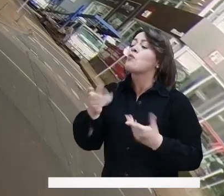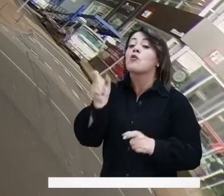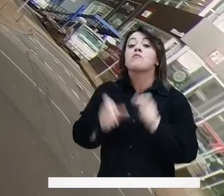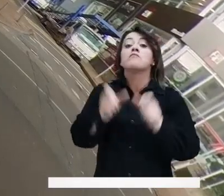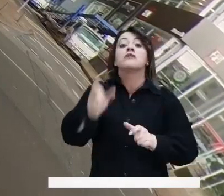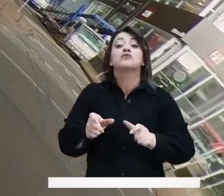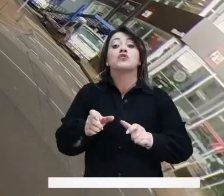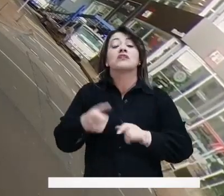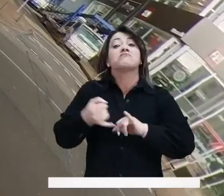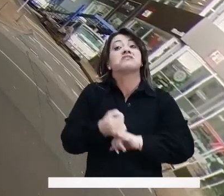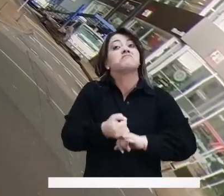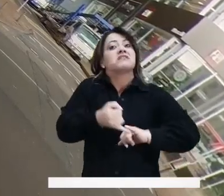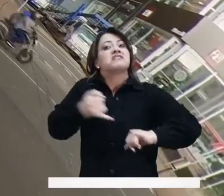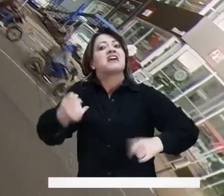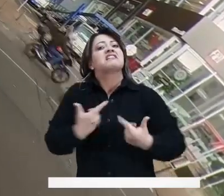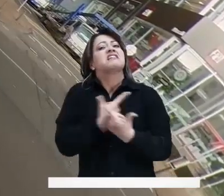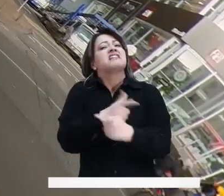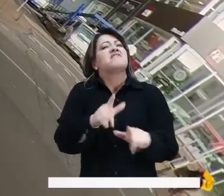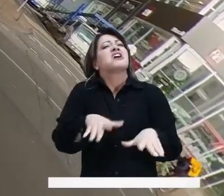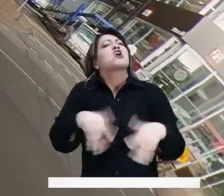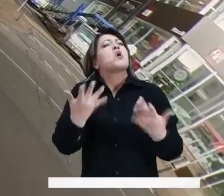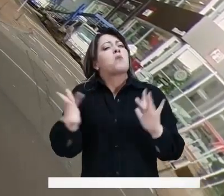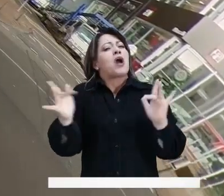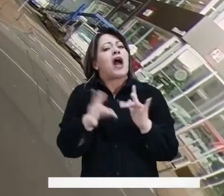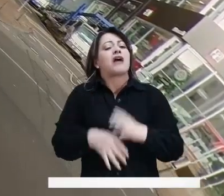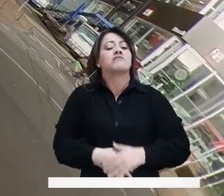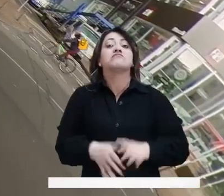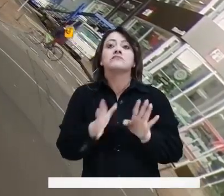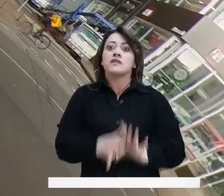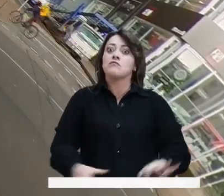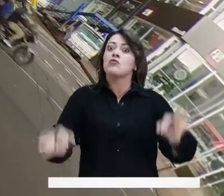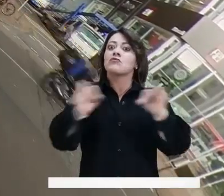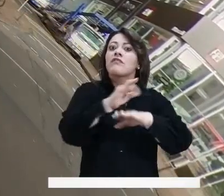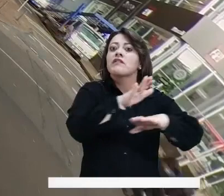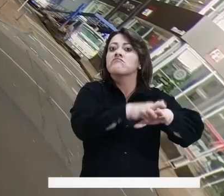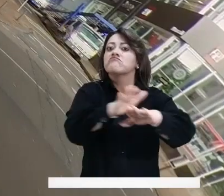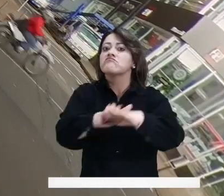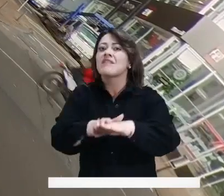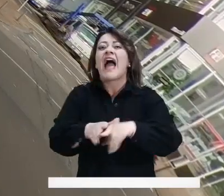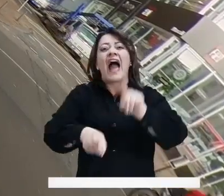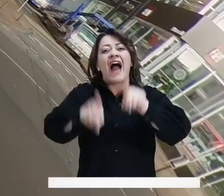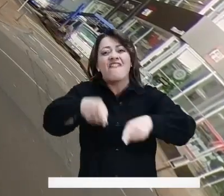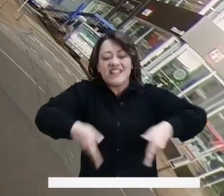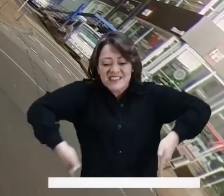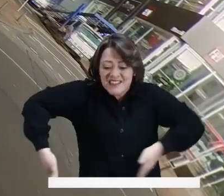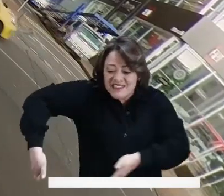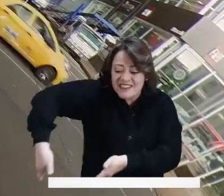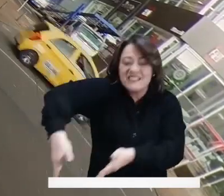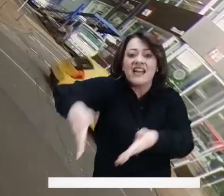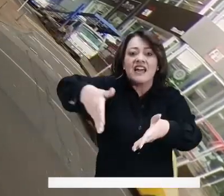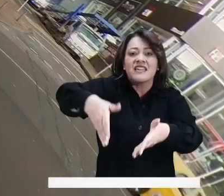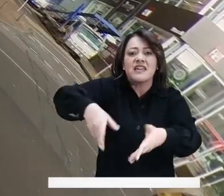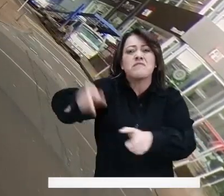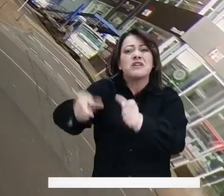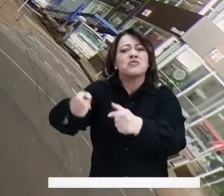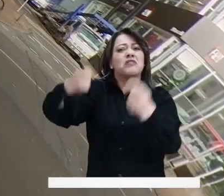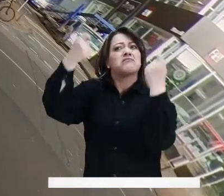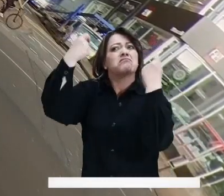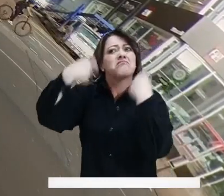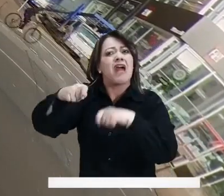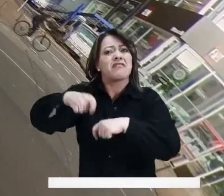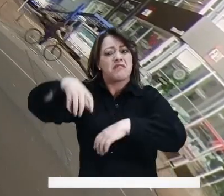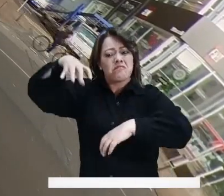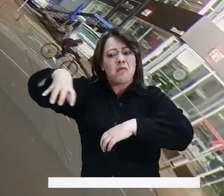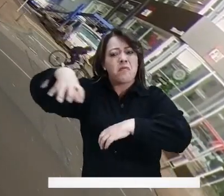de manera libre e independiente en nuestra ciudad? Que no se ocupen los andenes con otras cosas. Esta tableta, o sea, de todas las